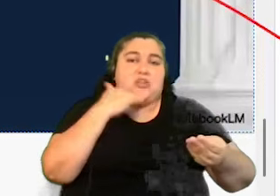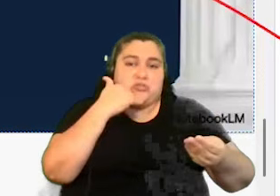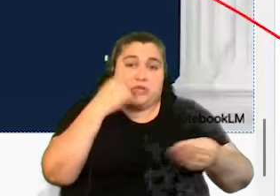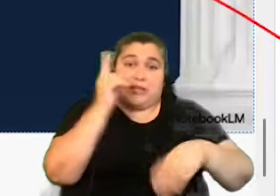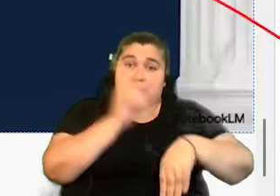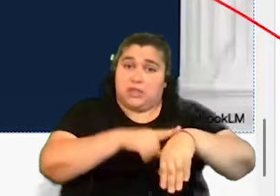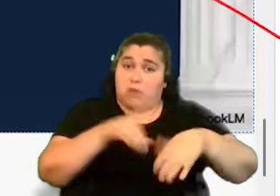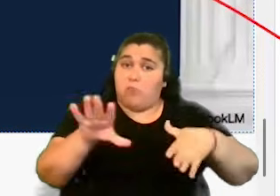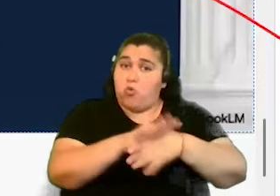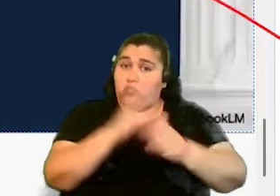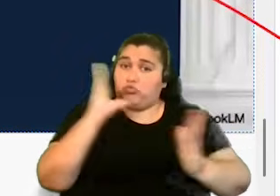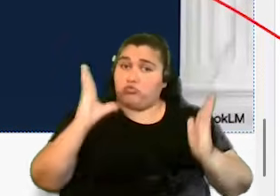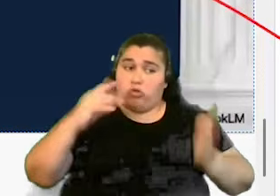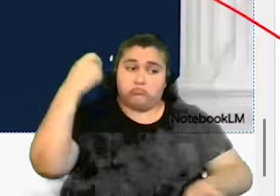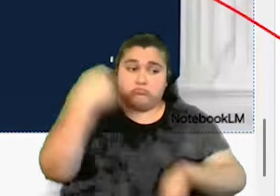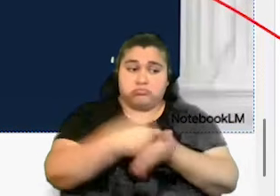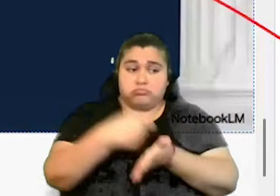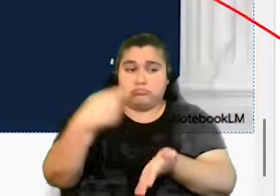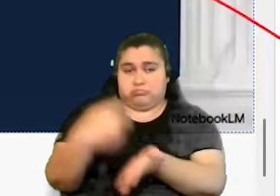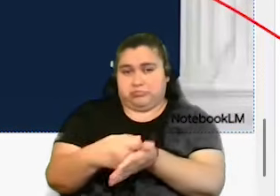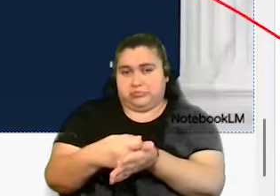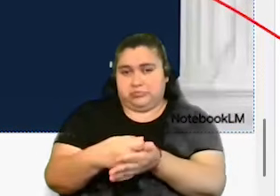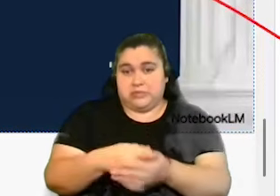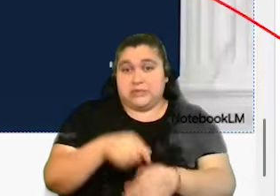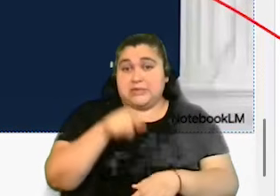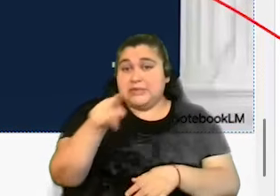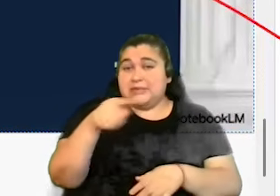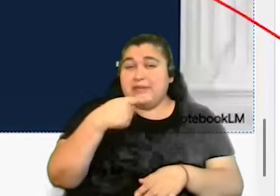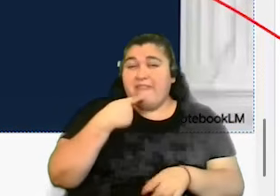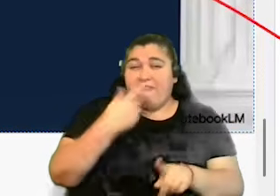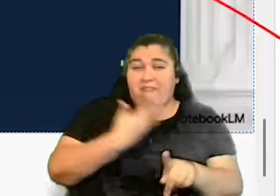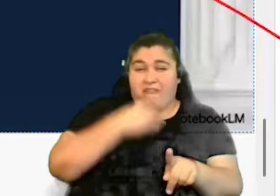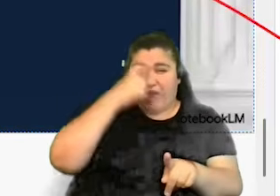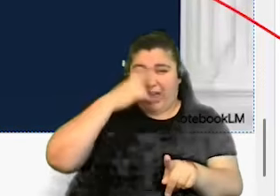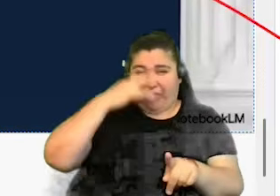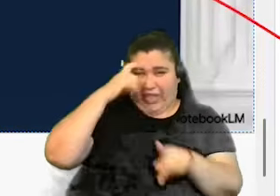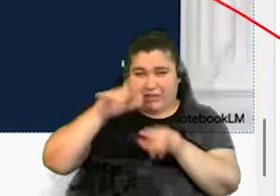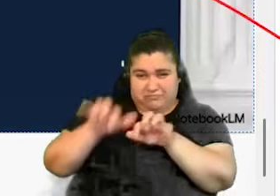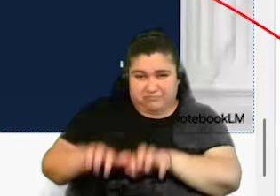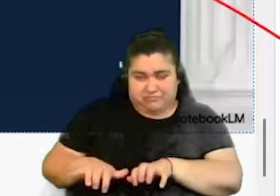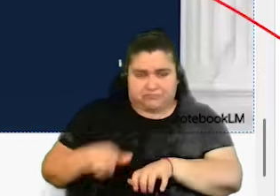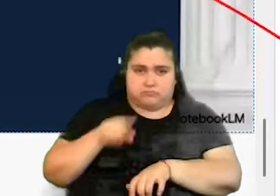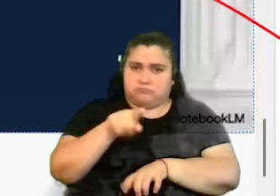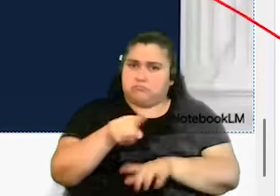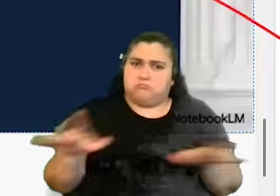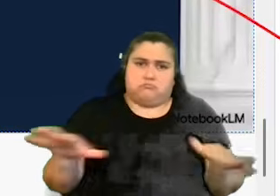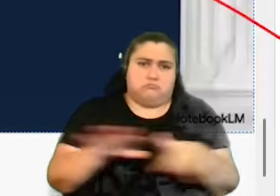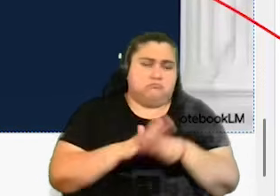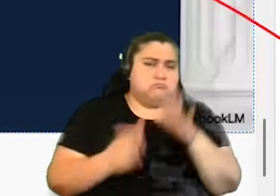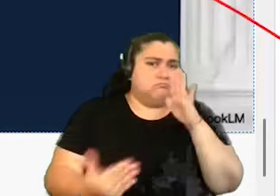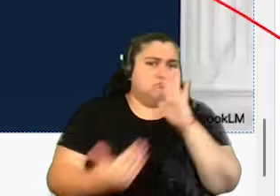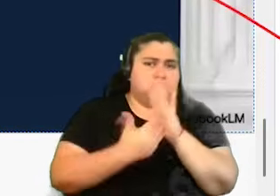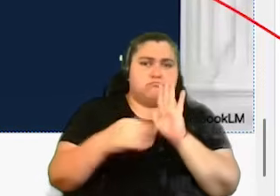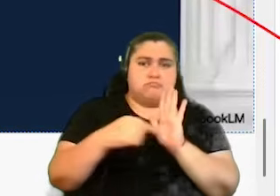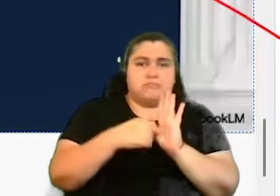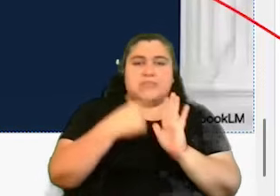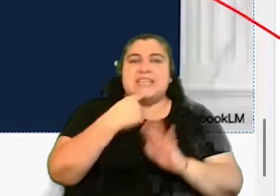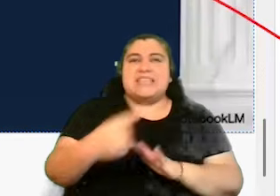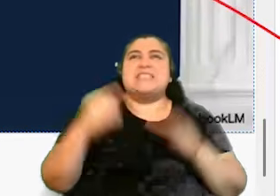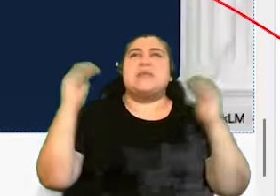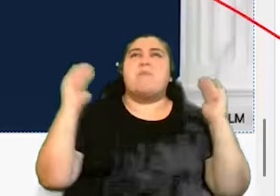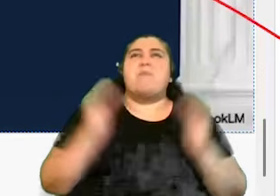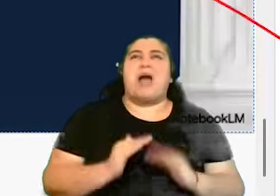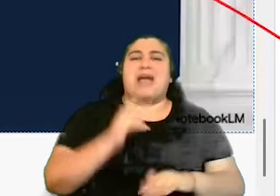forma. Acá está buenísimo lo que dice Federico, porque es requisito sine qua non. No es que bajó a 3 años la